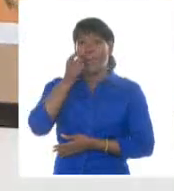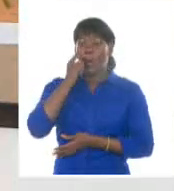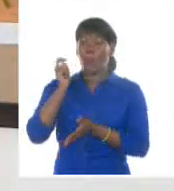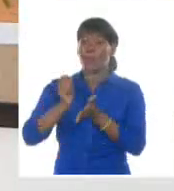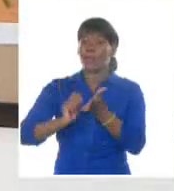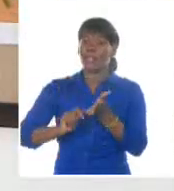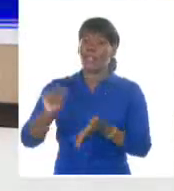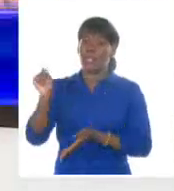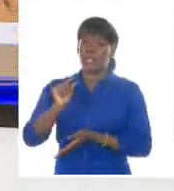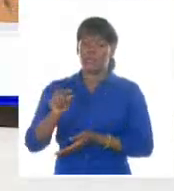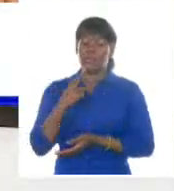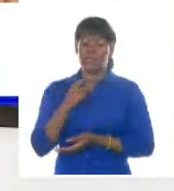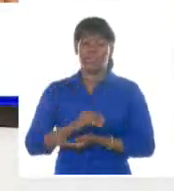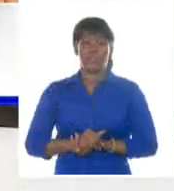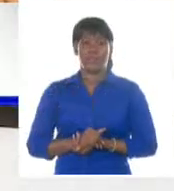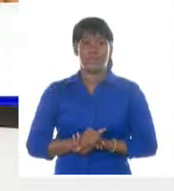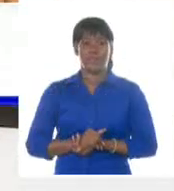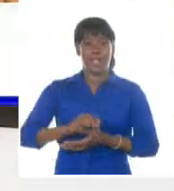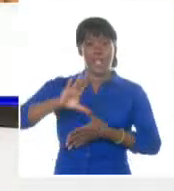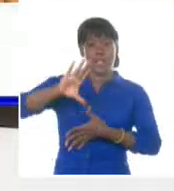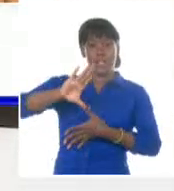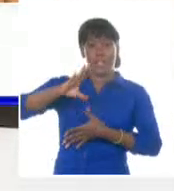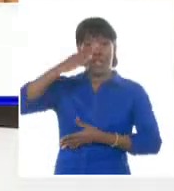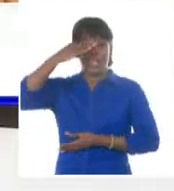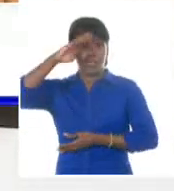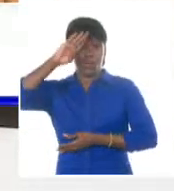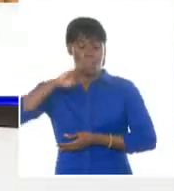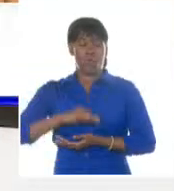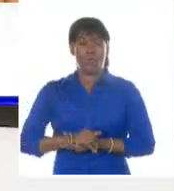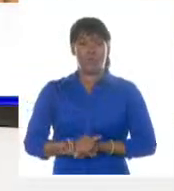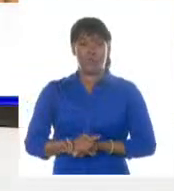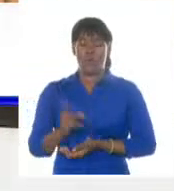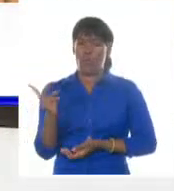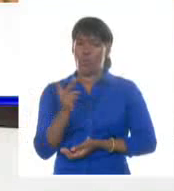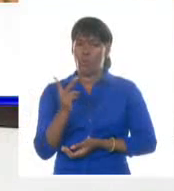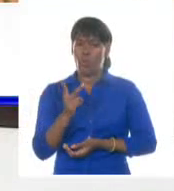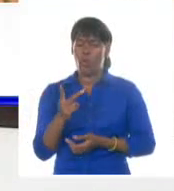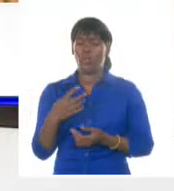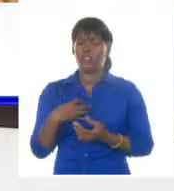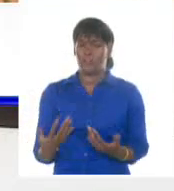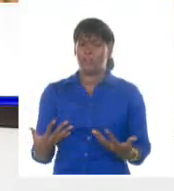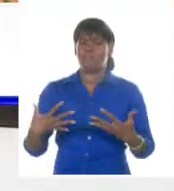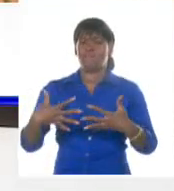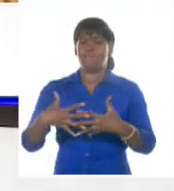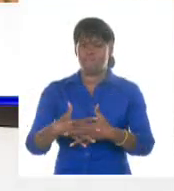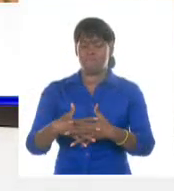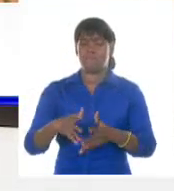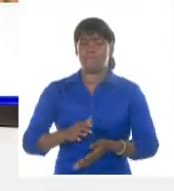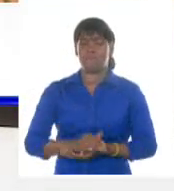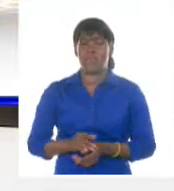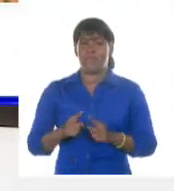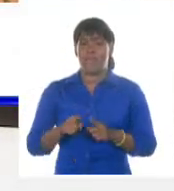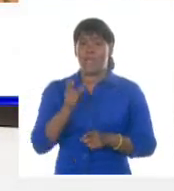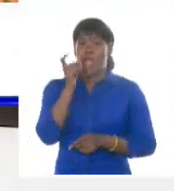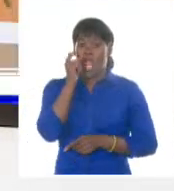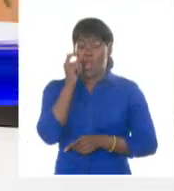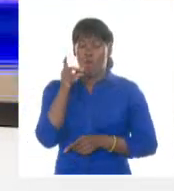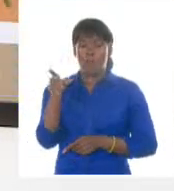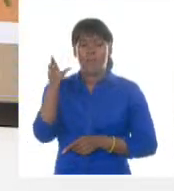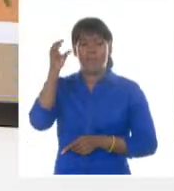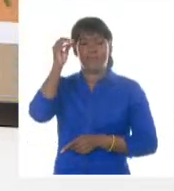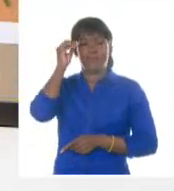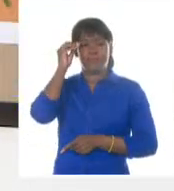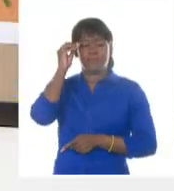que Latinoamérica y Cuba se expresan en el trabajo de Ítalo Calvino, también su trabajo como editor o